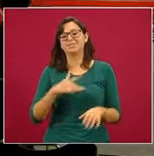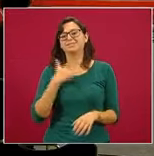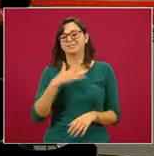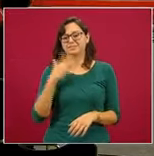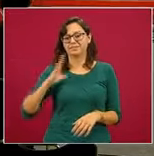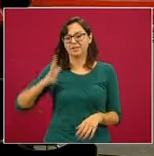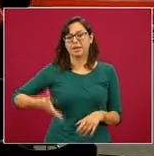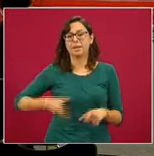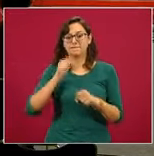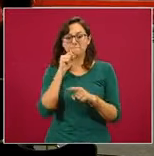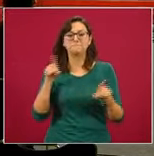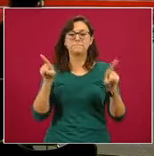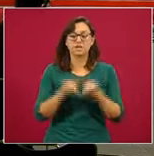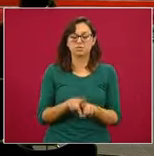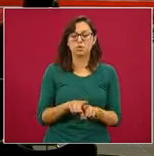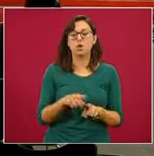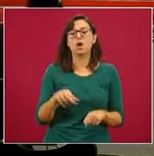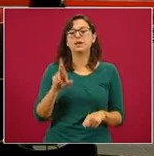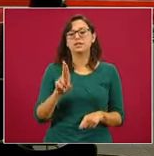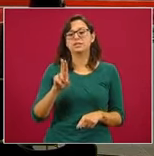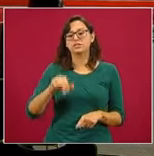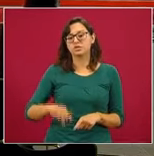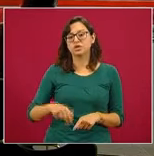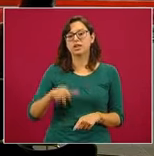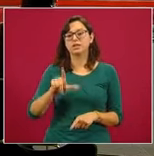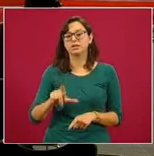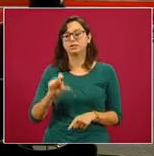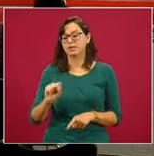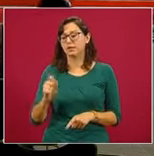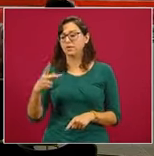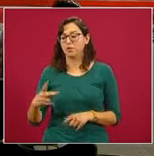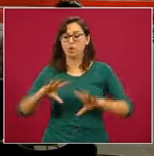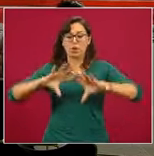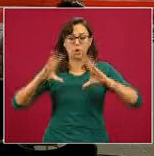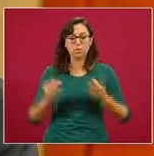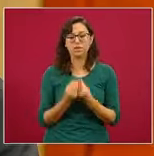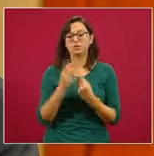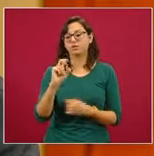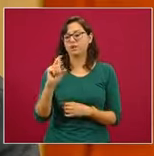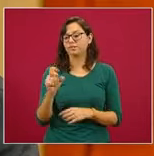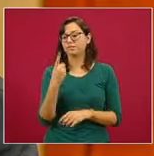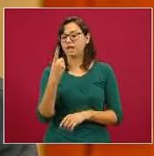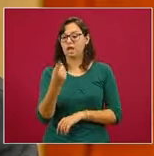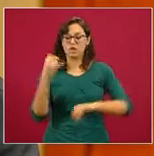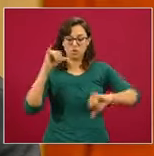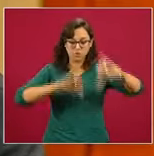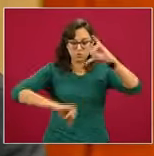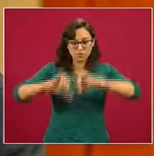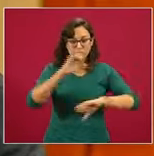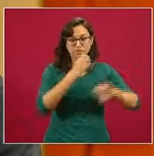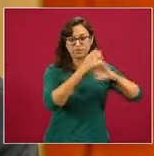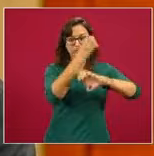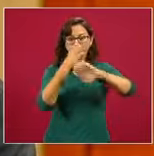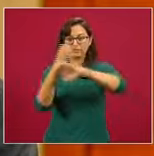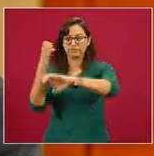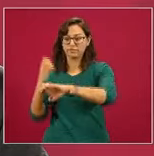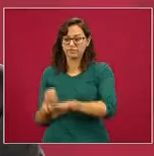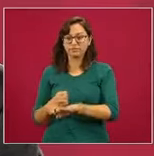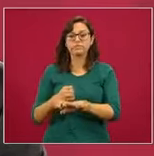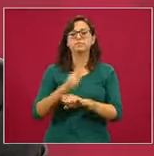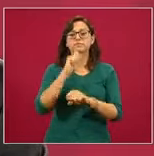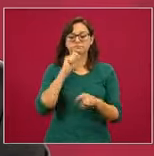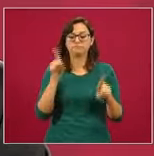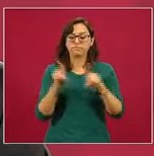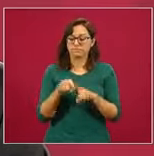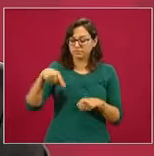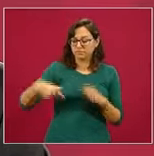Red Nacional de Laboratorios de Salud Pública. Esta está conformada por los 31 laboratorios estatales de salud pública, el laboratorio de la Ciudad de México, que no